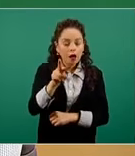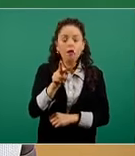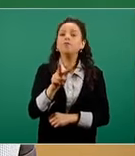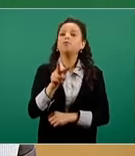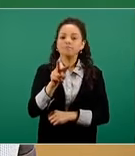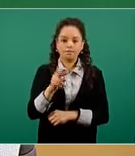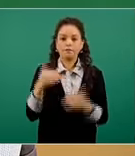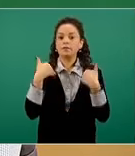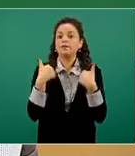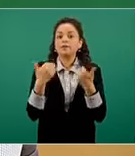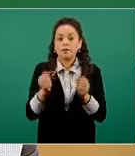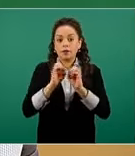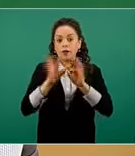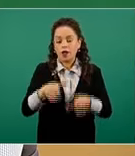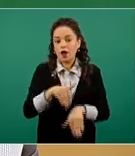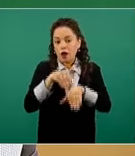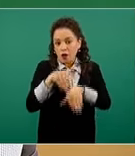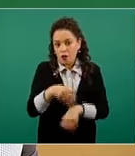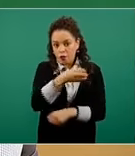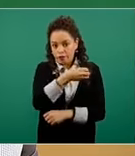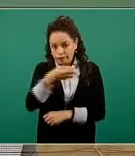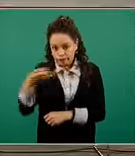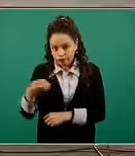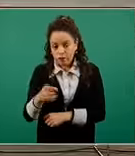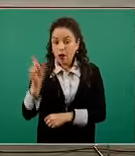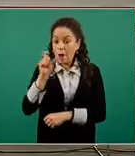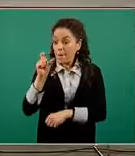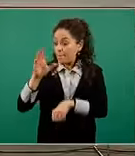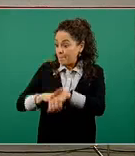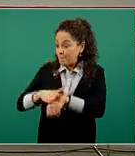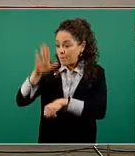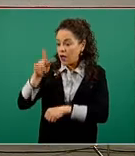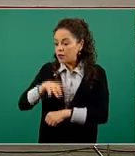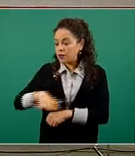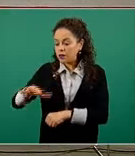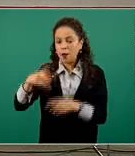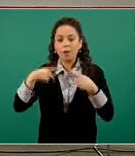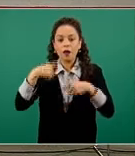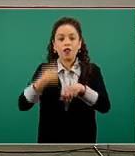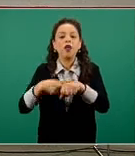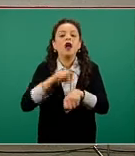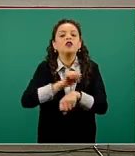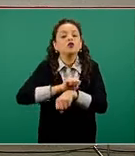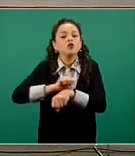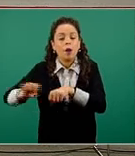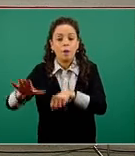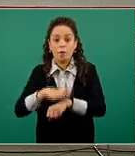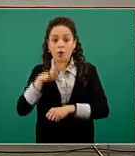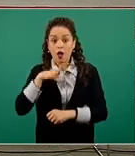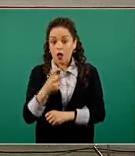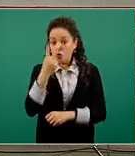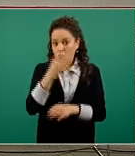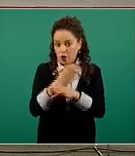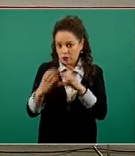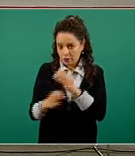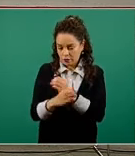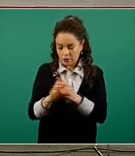sobre todo cuando hablamos de los casos precisamente leves, porque aquí tenemos dos situaciones.